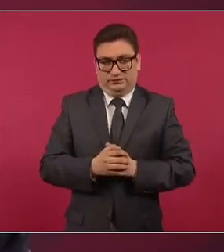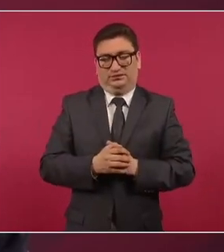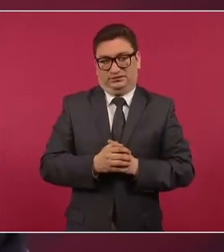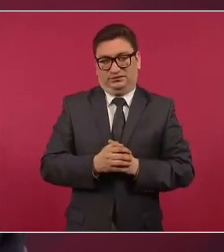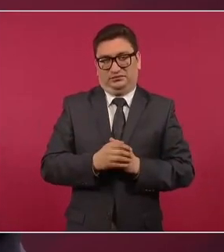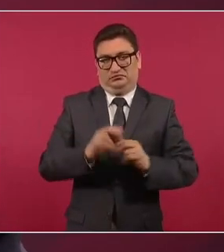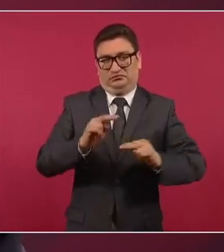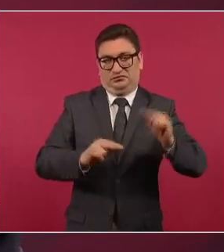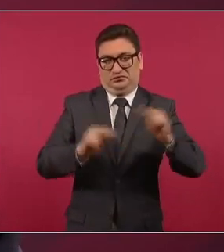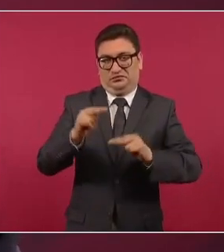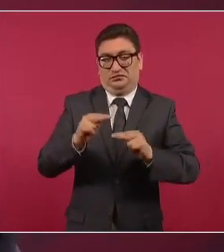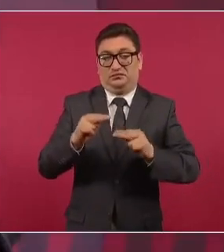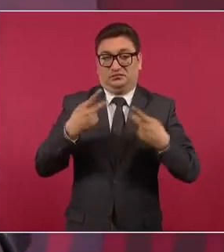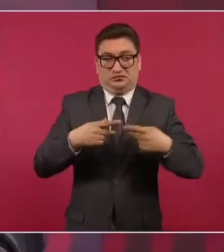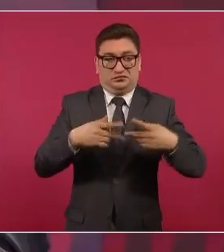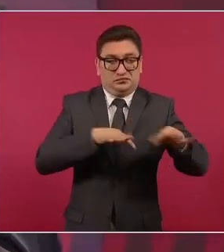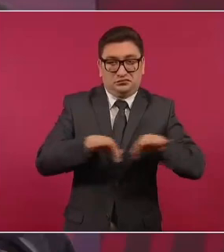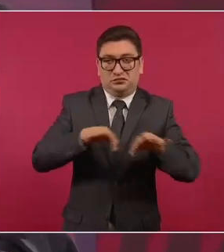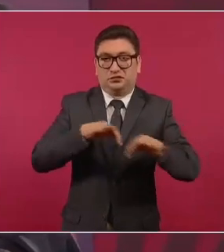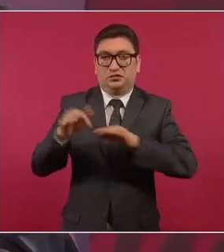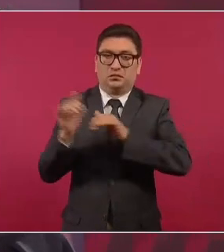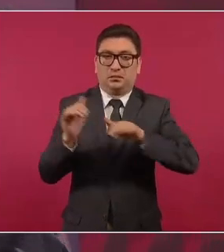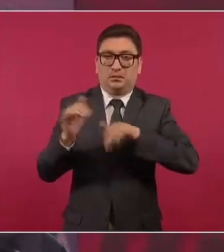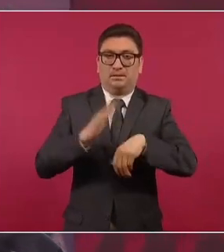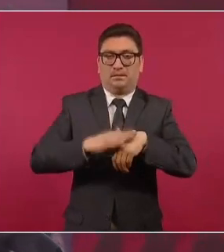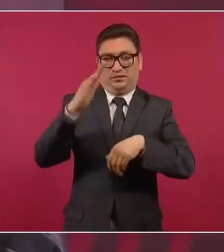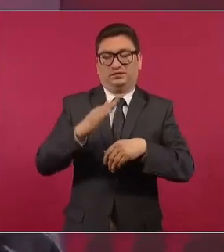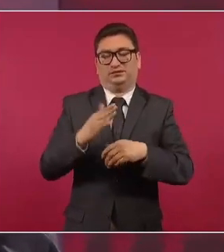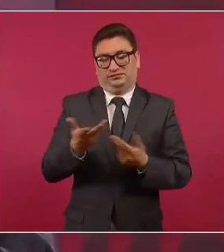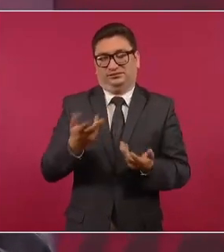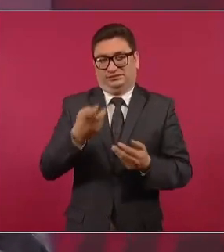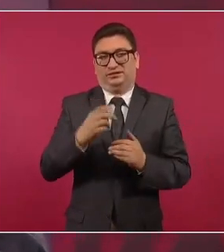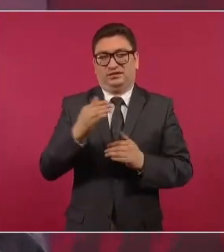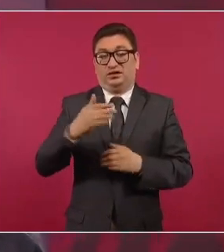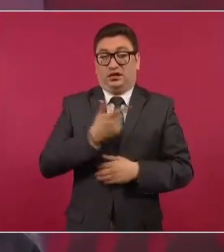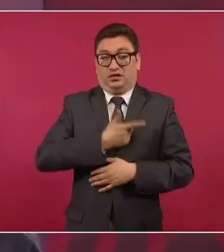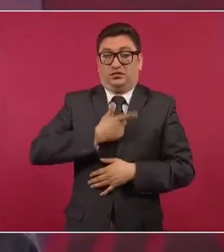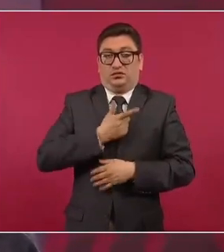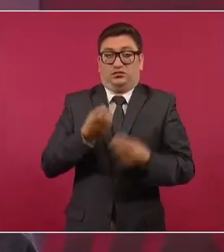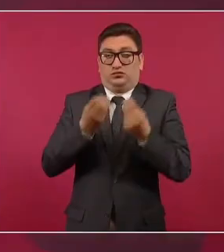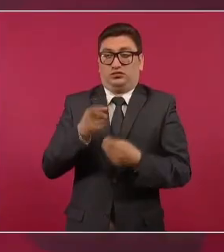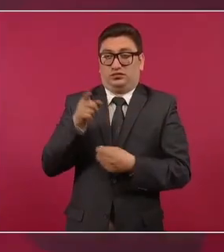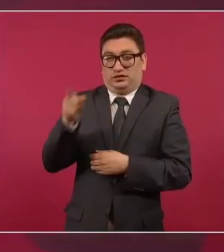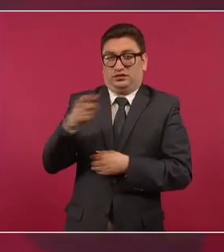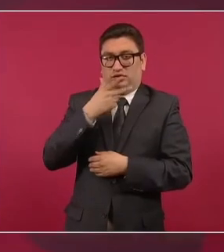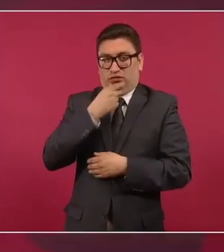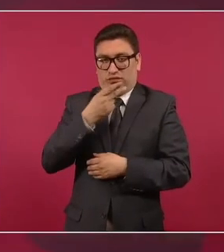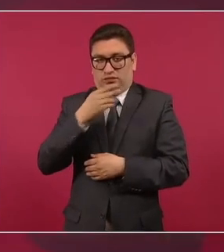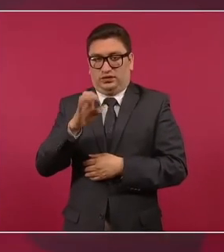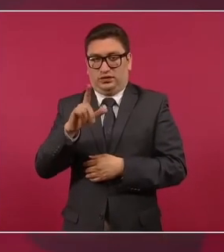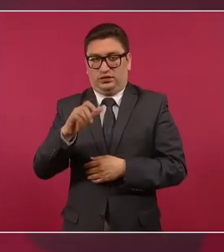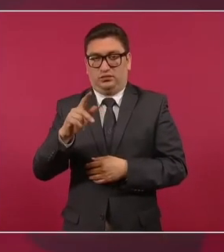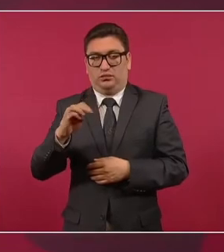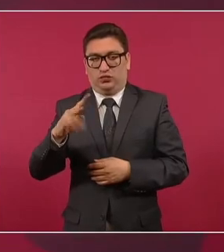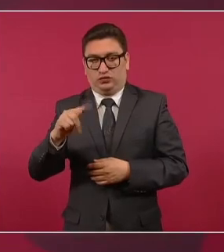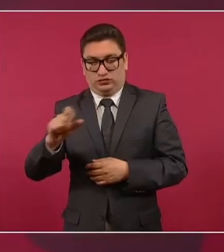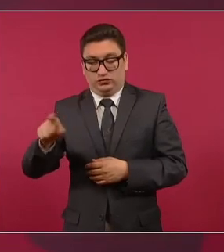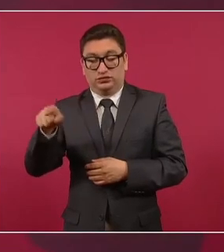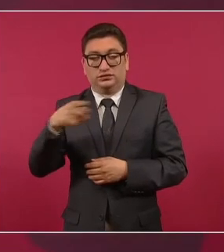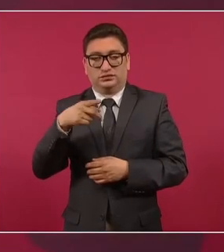aumentan más los trabajadores. Hay algo que me gustó mucho del señor Elon Musk.